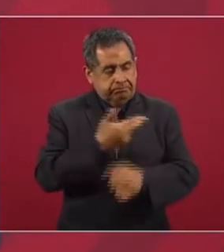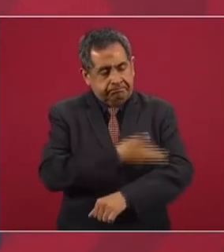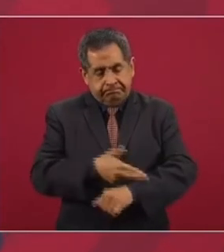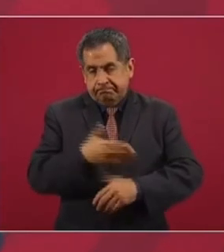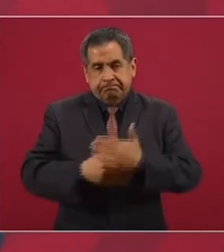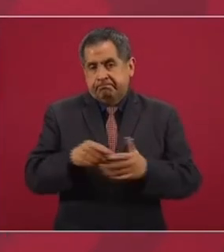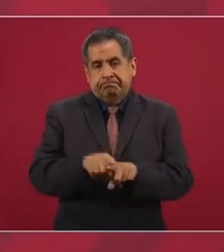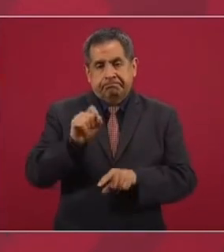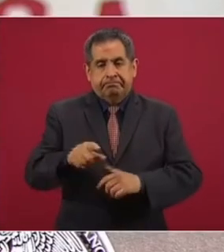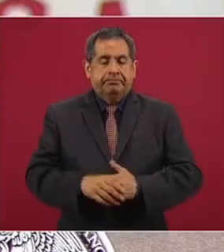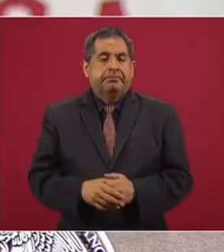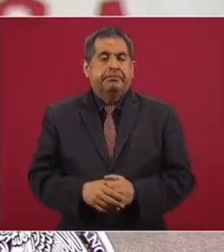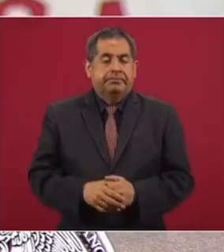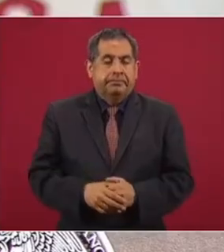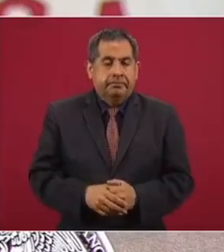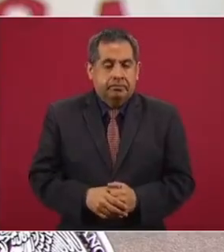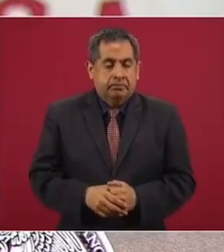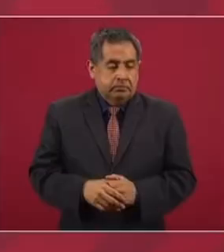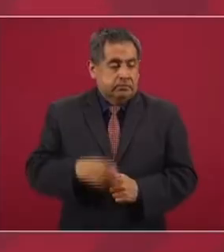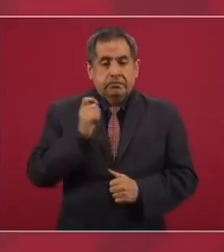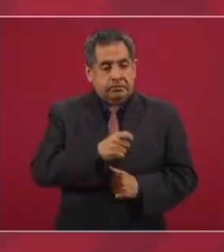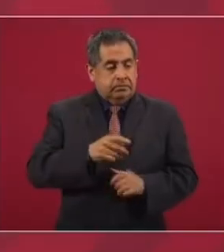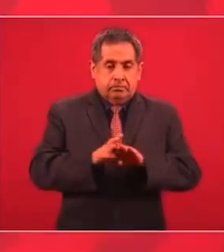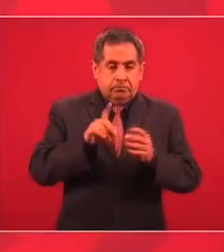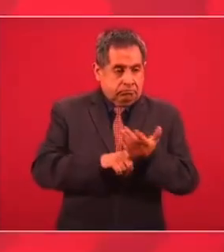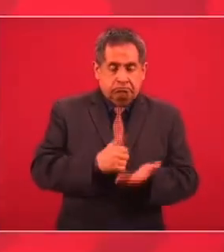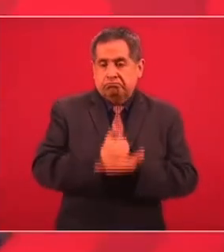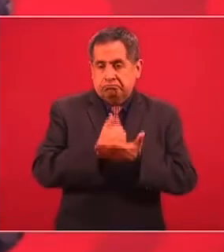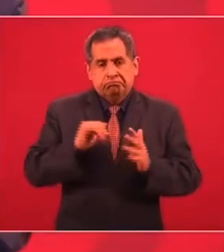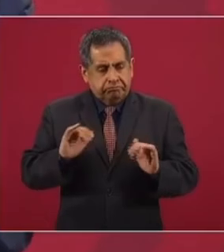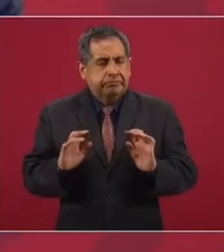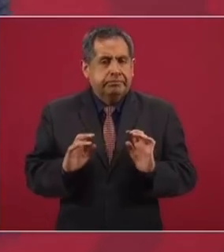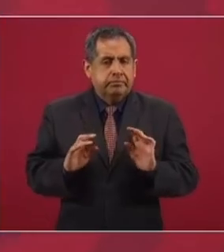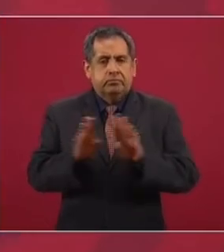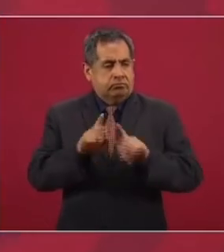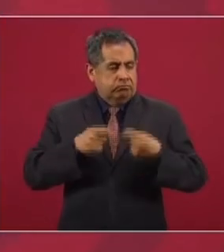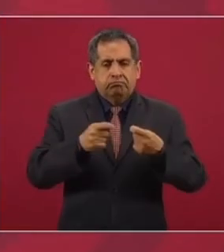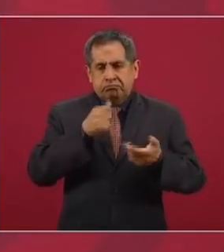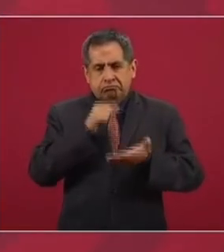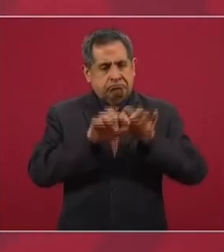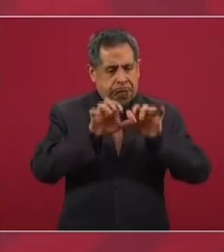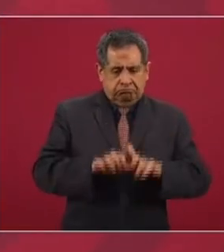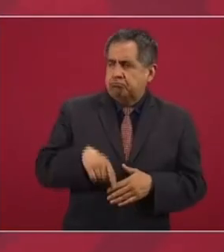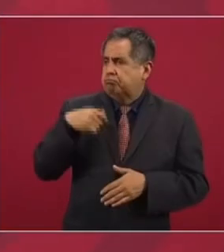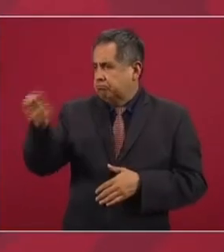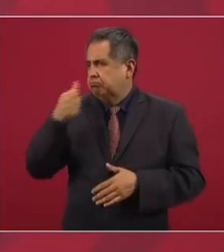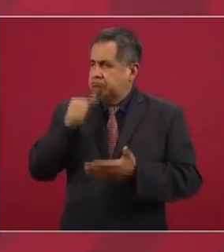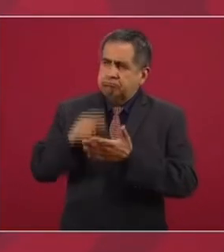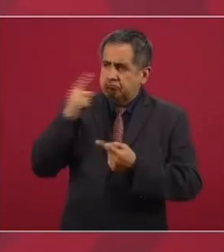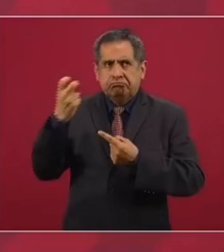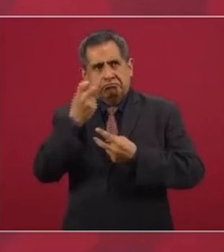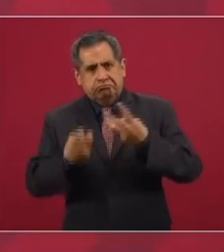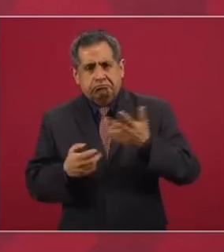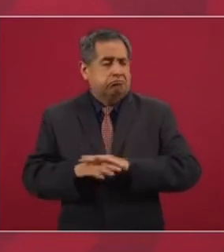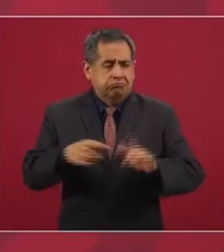procedimiento. Él ofreció cooperar, entregó un escrito, hizo la denuncia,